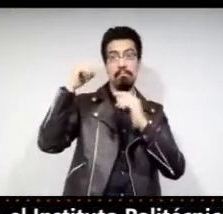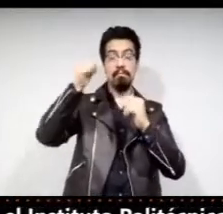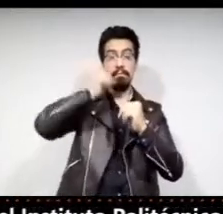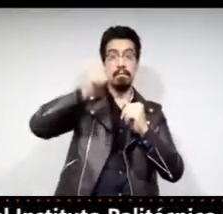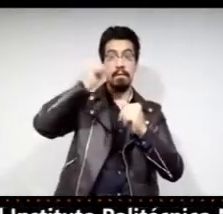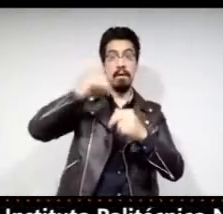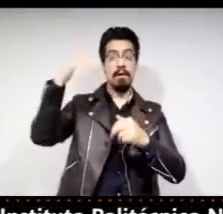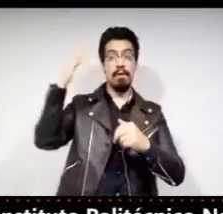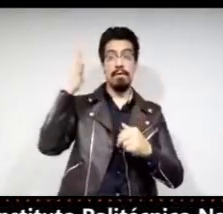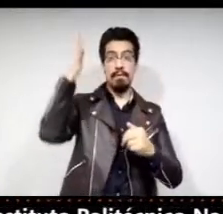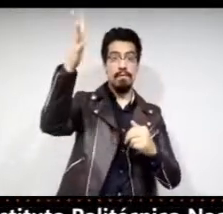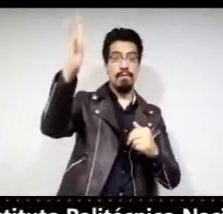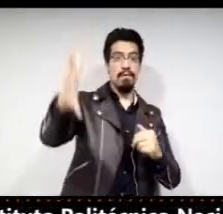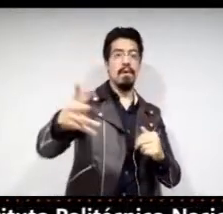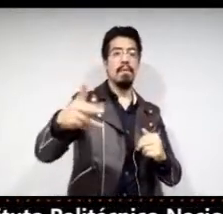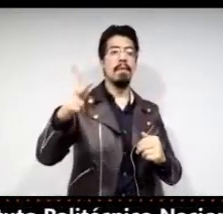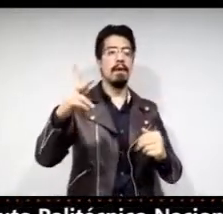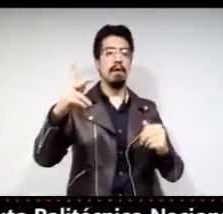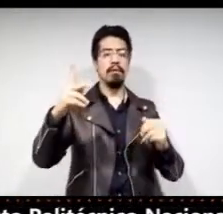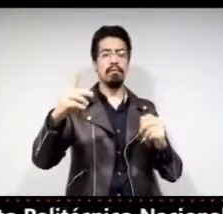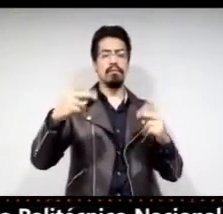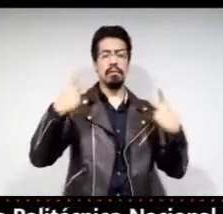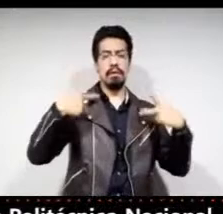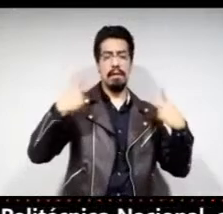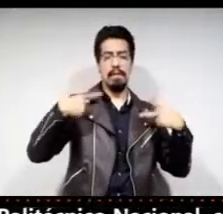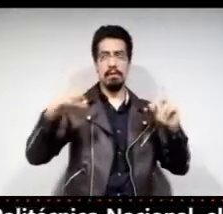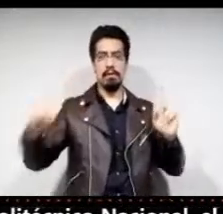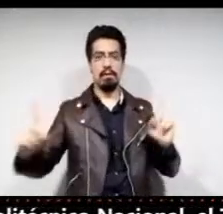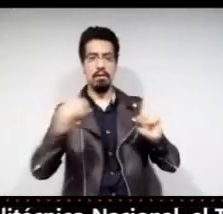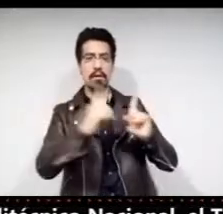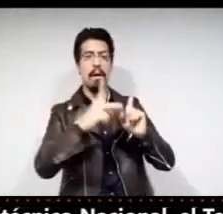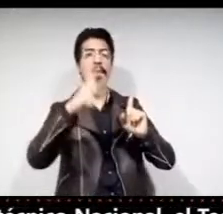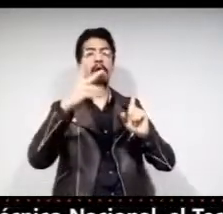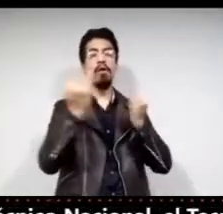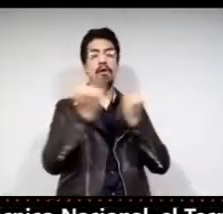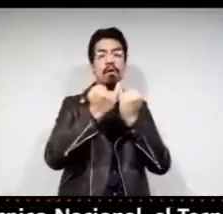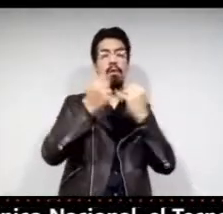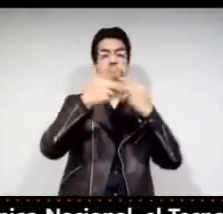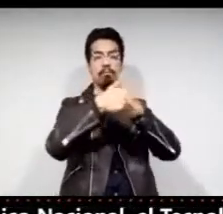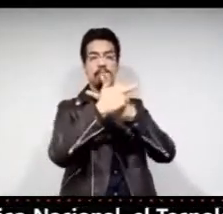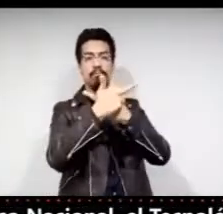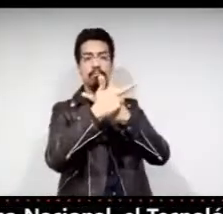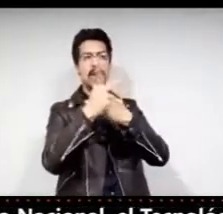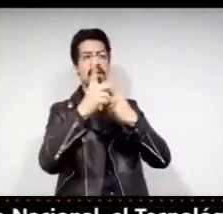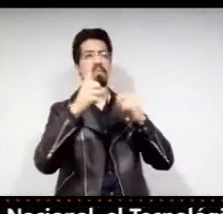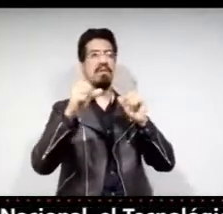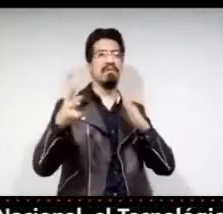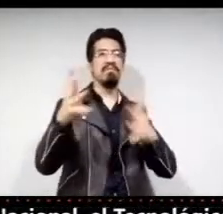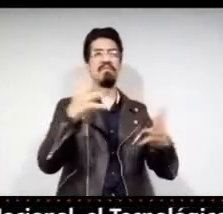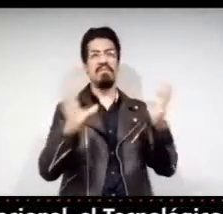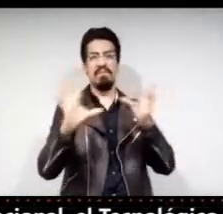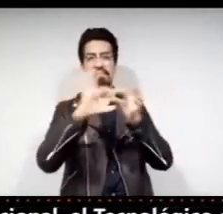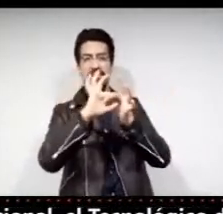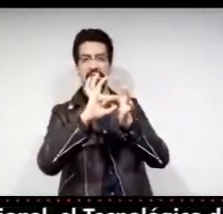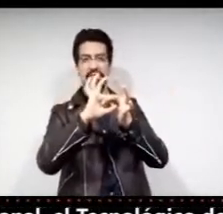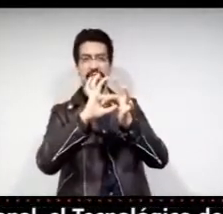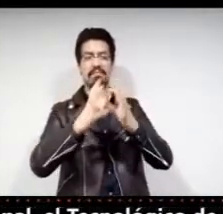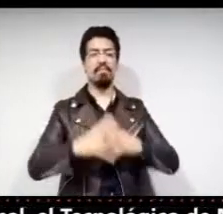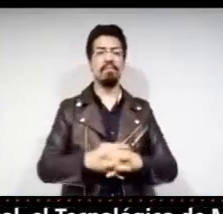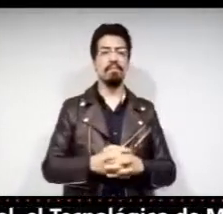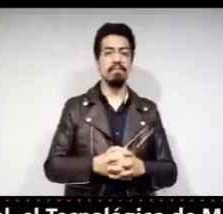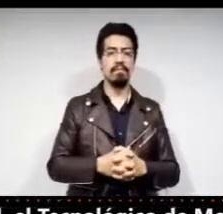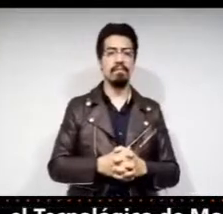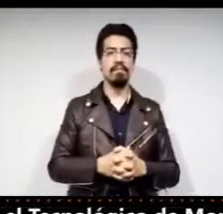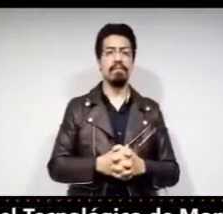solamente modalidades presenciales en línea, sino por supuesto híbridas, pero también modalidades virtuales. O